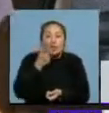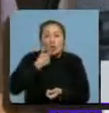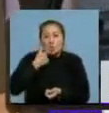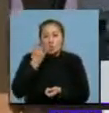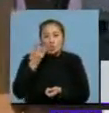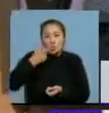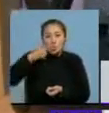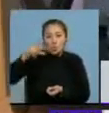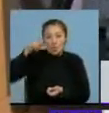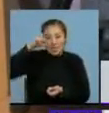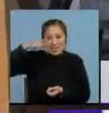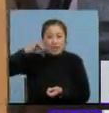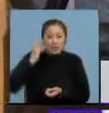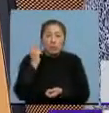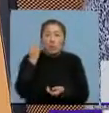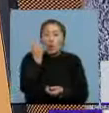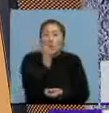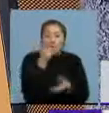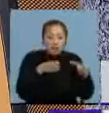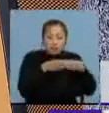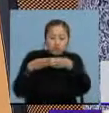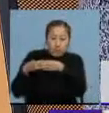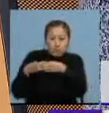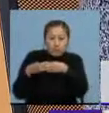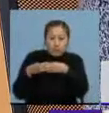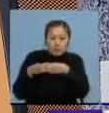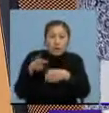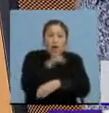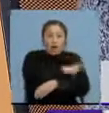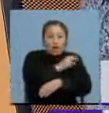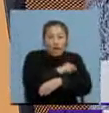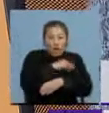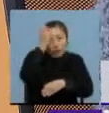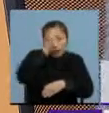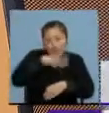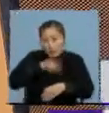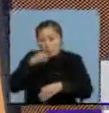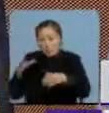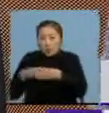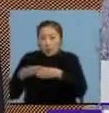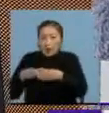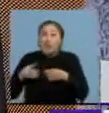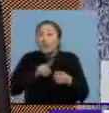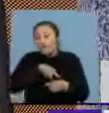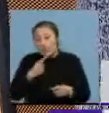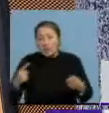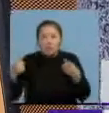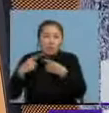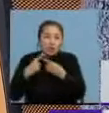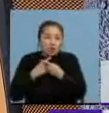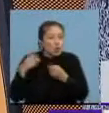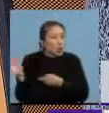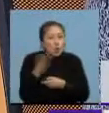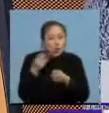cepo que está compuesta por unas dos partes de las vocales del oficialismo y uno de la oposición dice firma